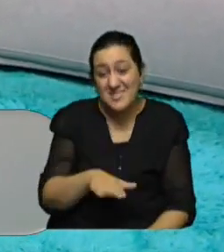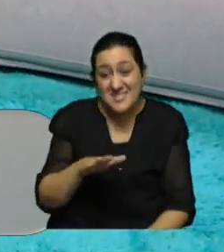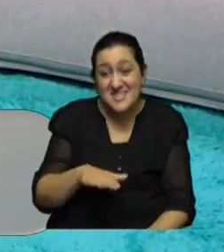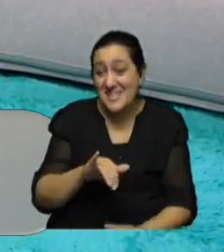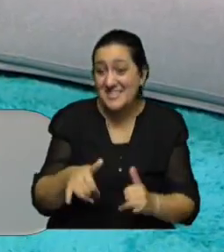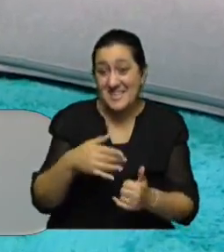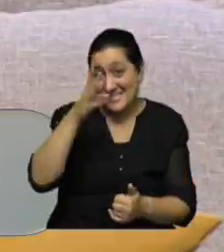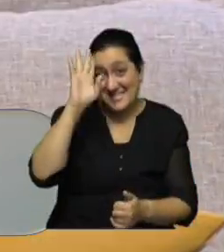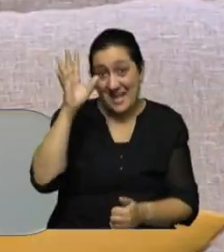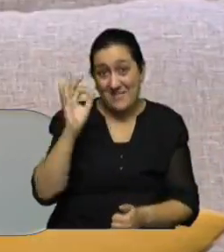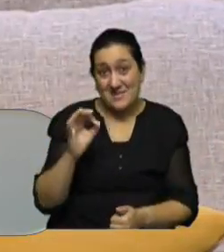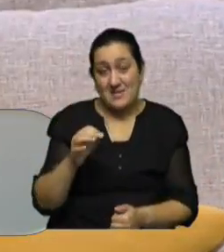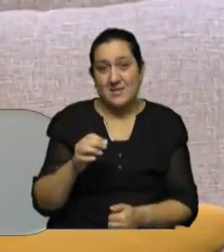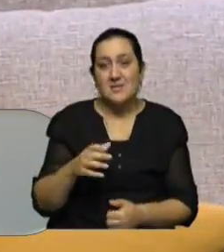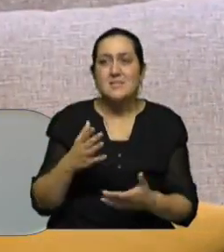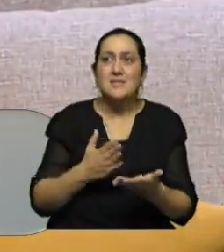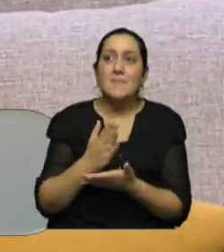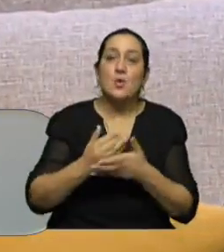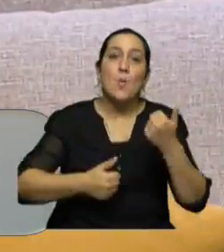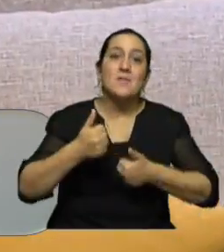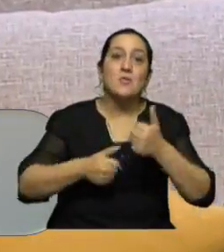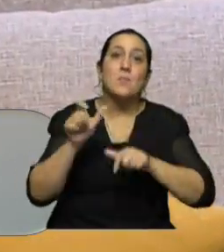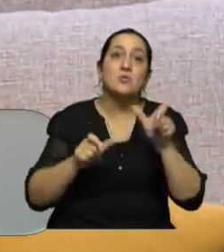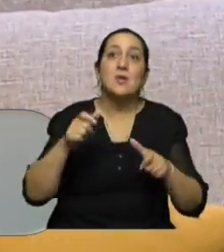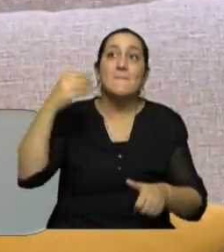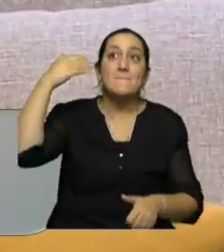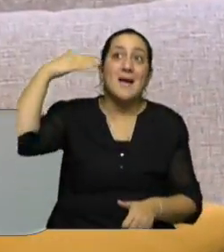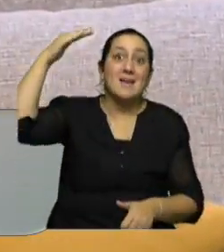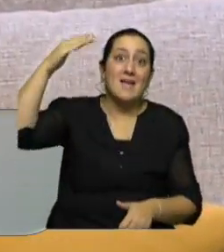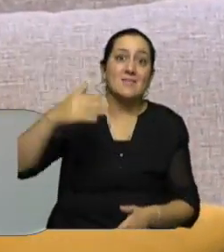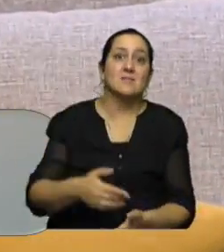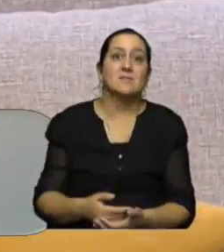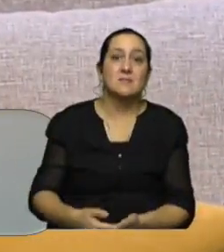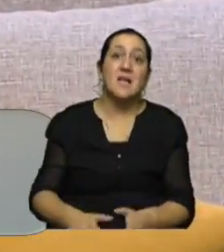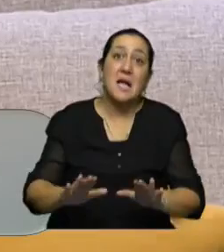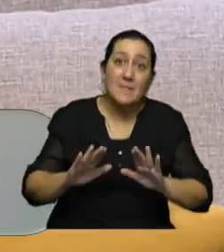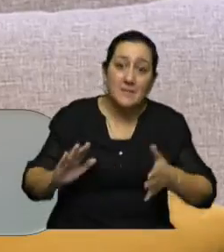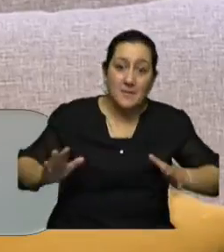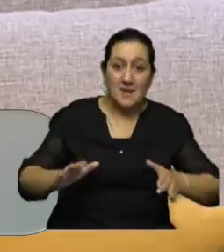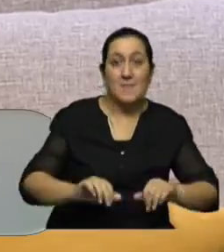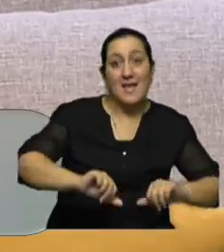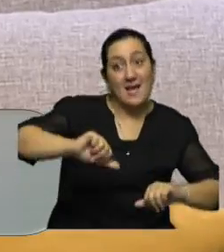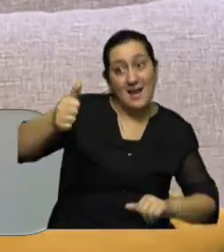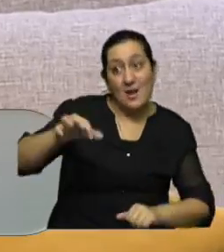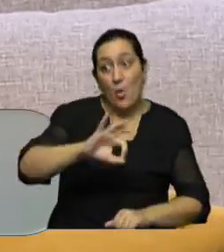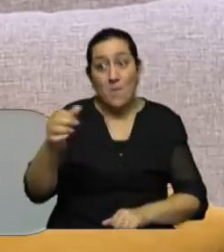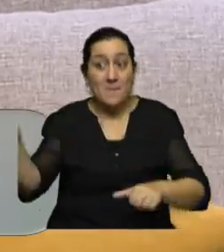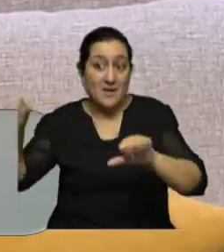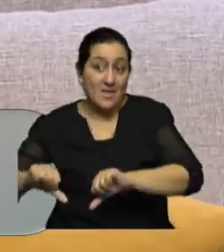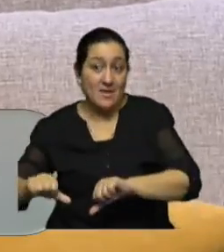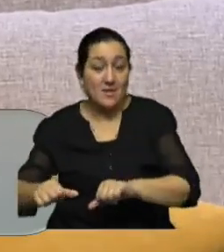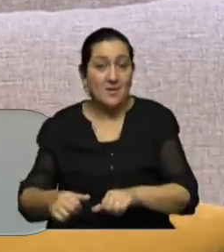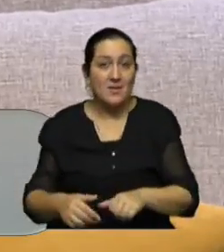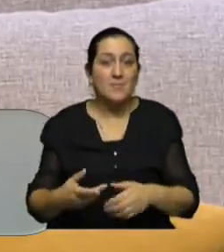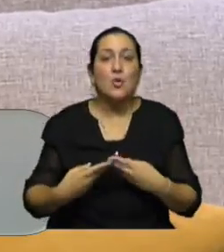decía bien Fito, ¿no? Con gente más grande, capaz que está más preparada para eso, ganar, perder, no sé cómo se maneja en el ajedrez.